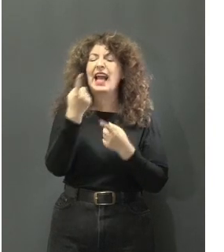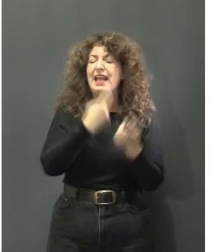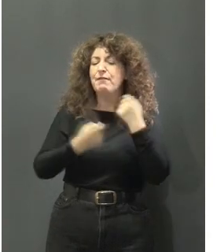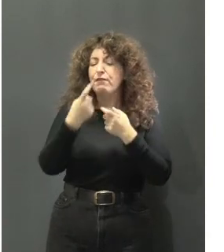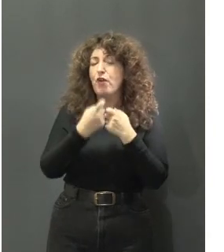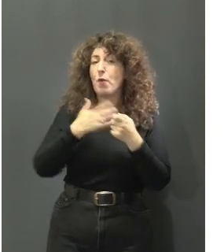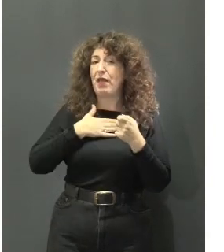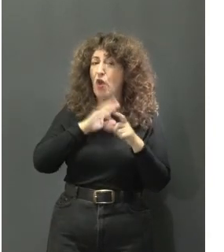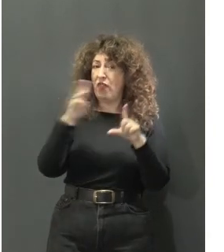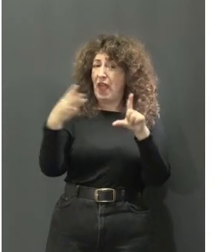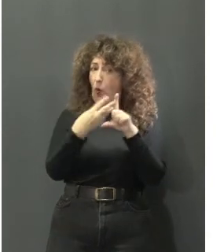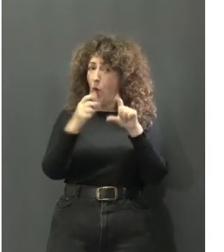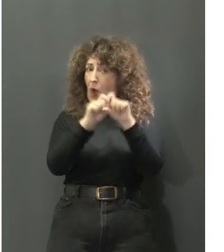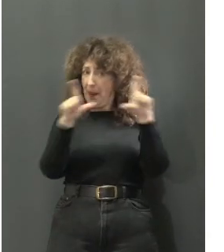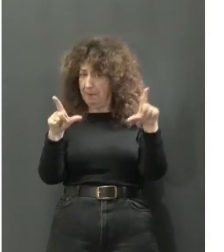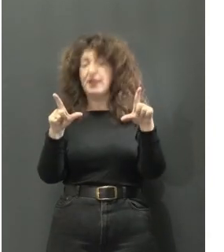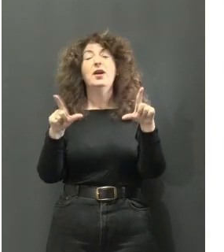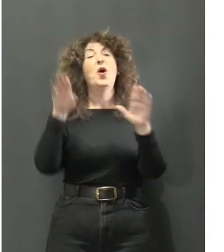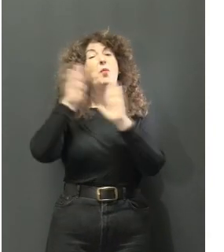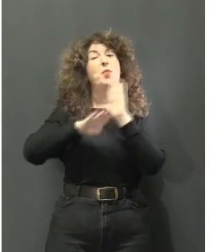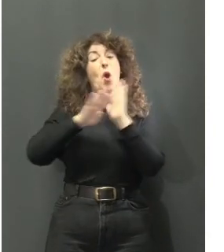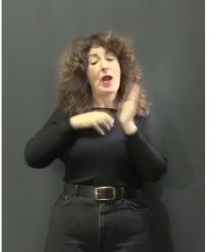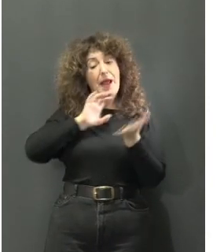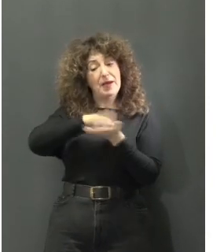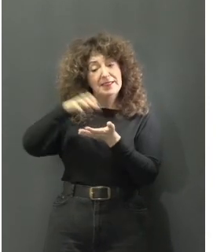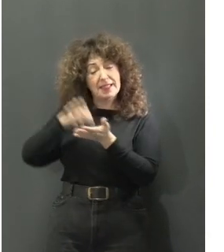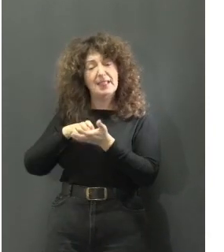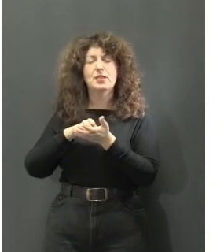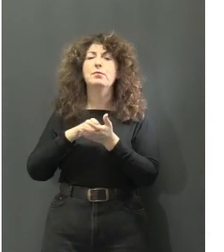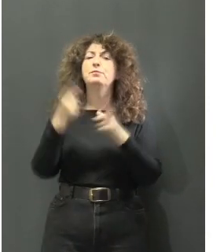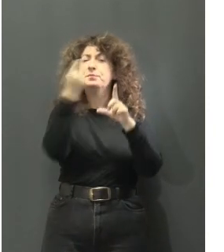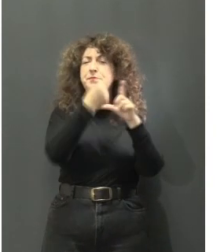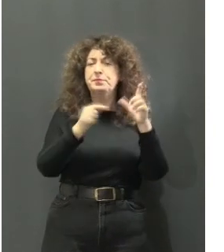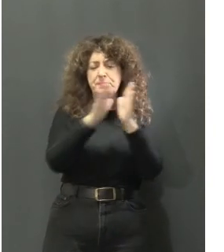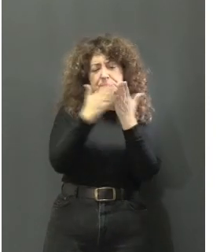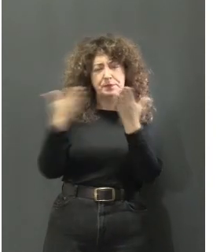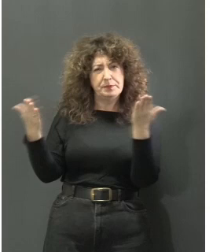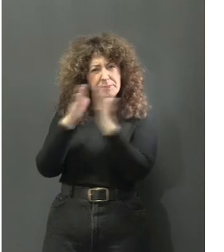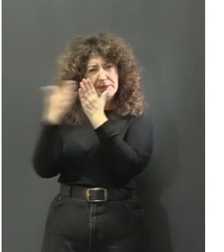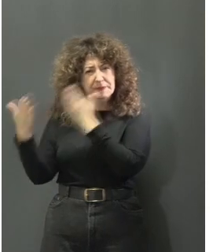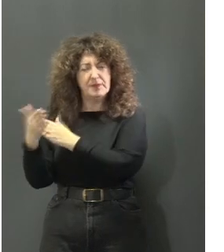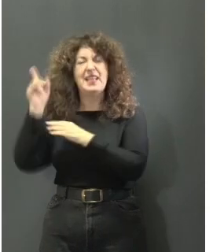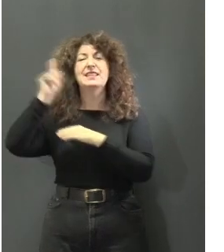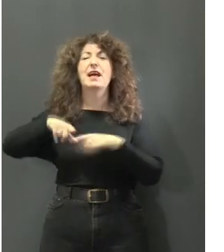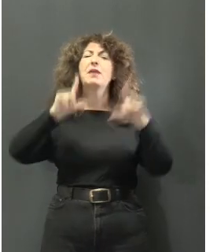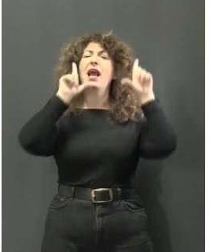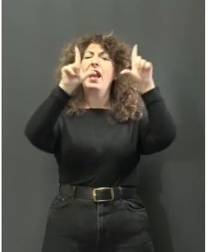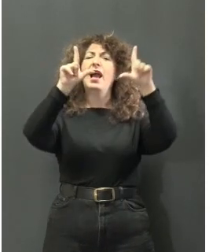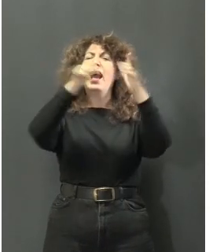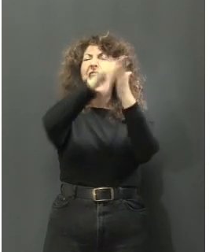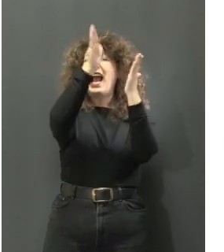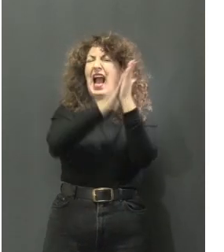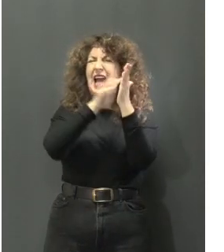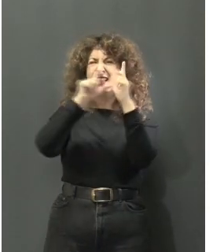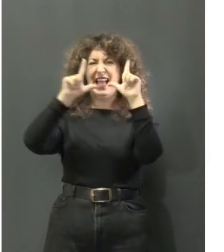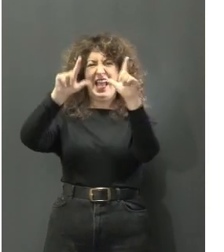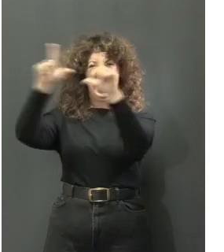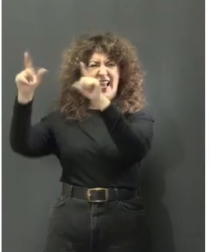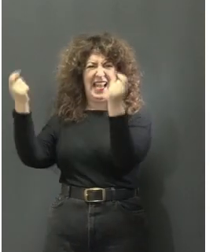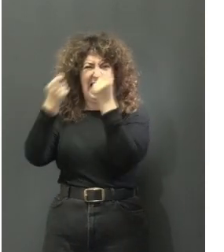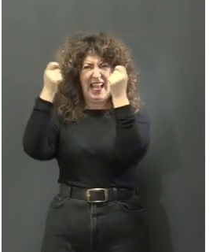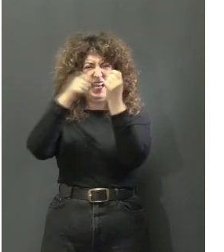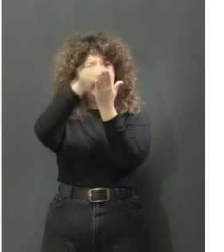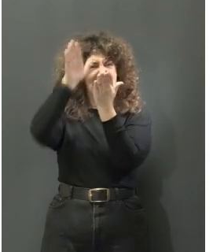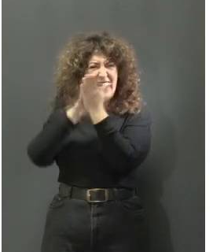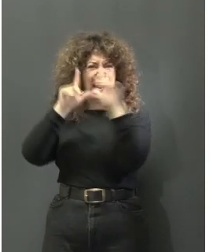disponemos en la web de los diferentes programas del centro, mediante trípticos. Hemos adaptado carteles a través de los cuales hacíamos difusión